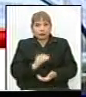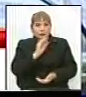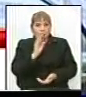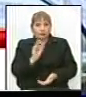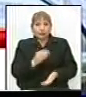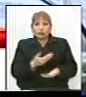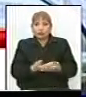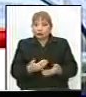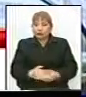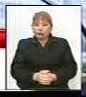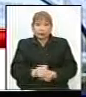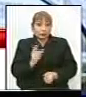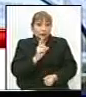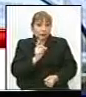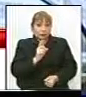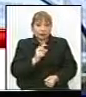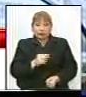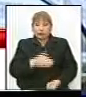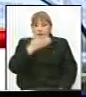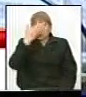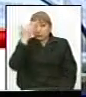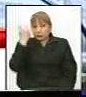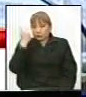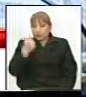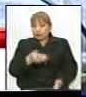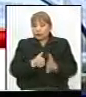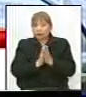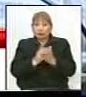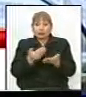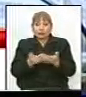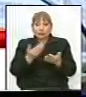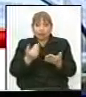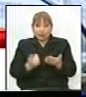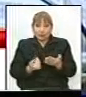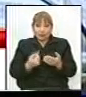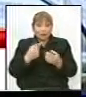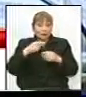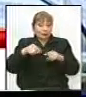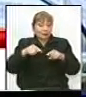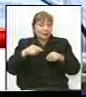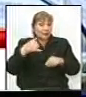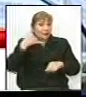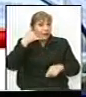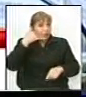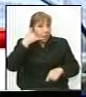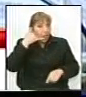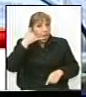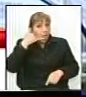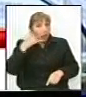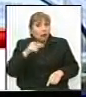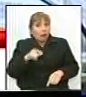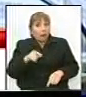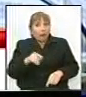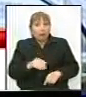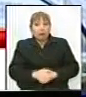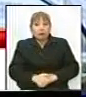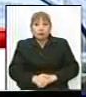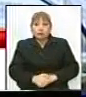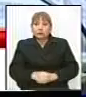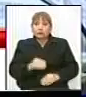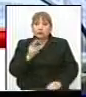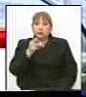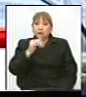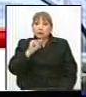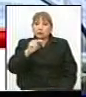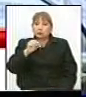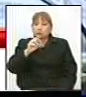tocar. No nos olvidemos, señor presidente, que previo a estos audios, a los famosos audios que aparece el señor Lino Rosa